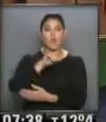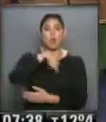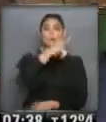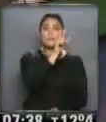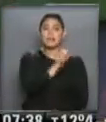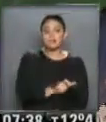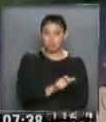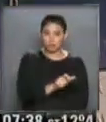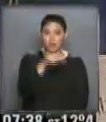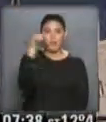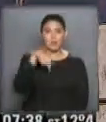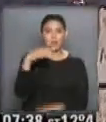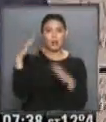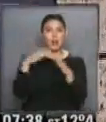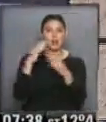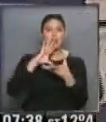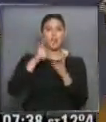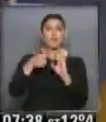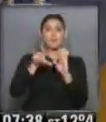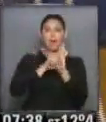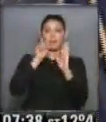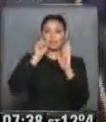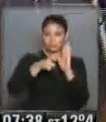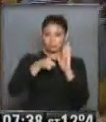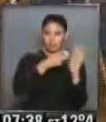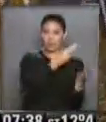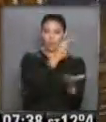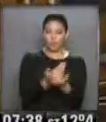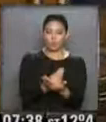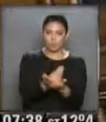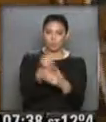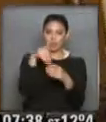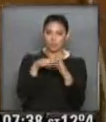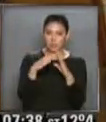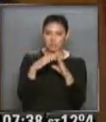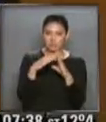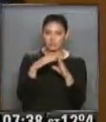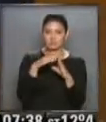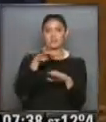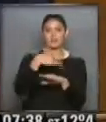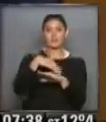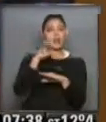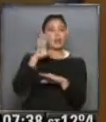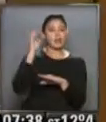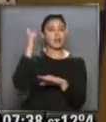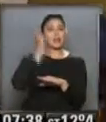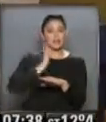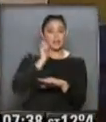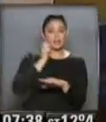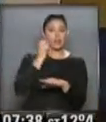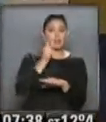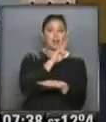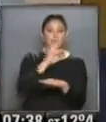persona que está ocupando ilegalmente esta vivienda como decíamos en rivadavia al 9200